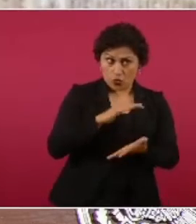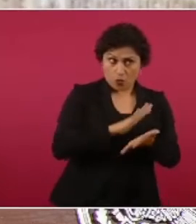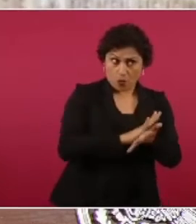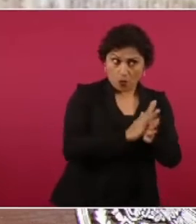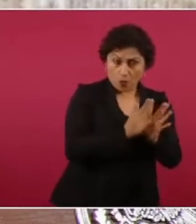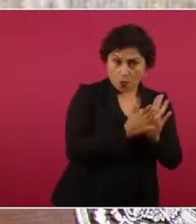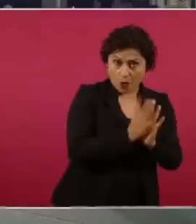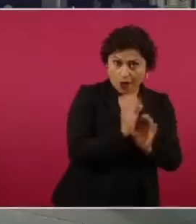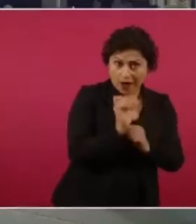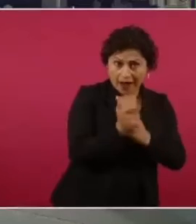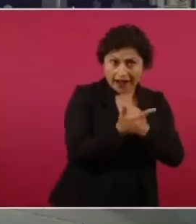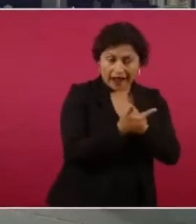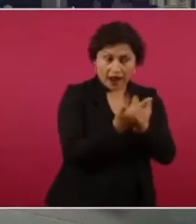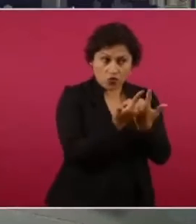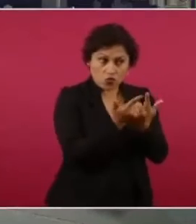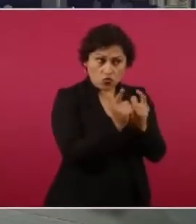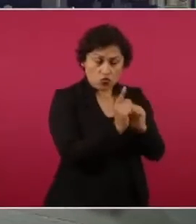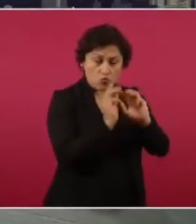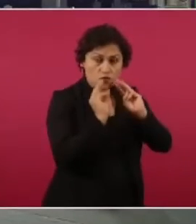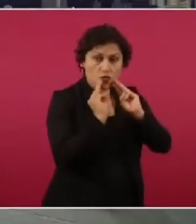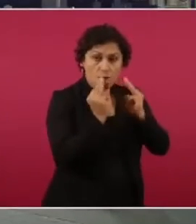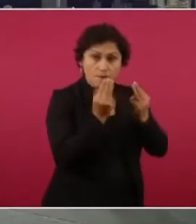con el cártel de Sinaloa.